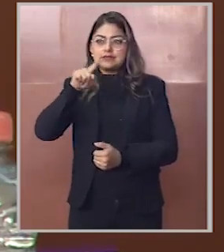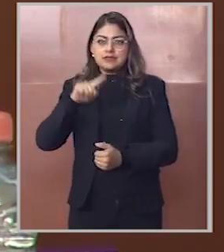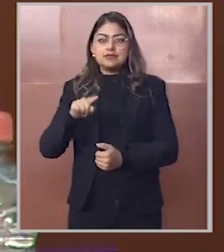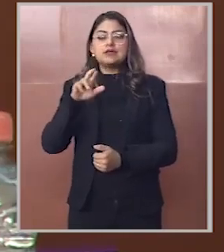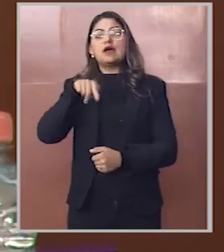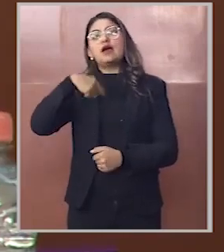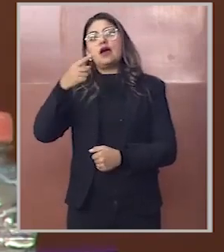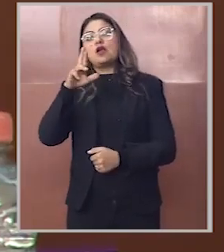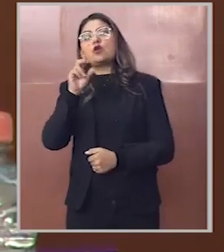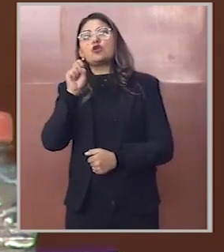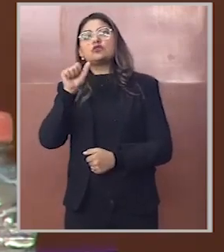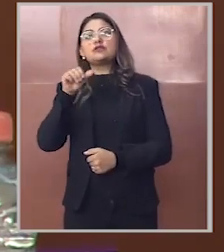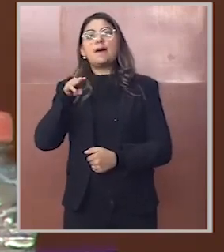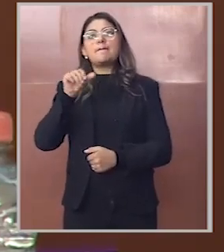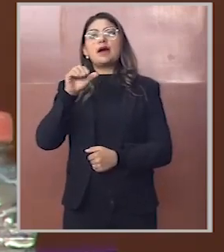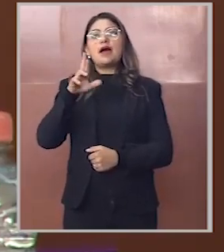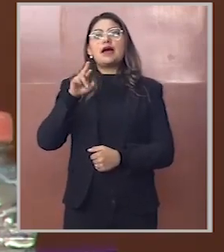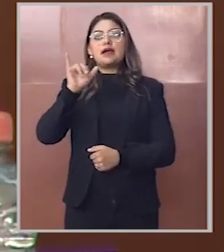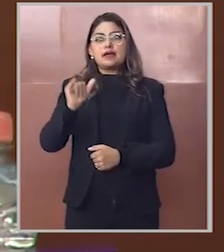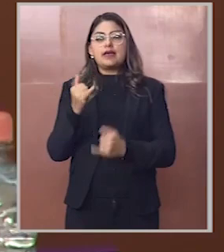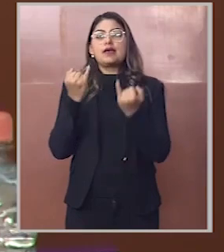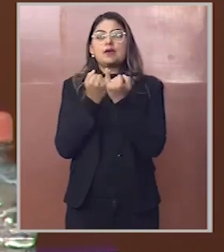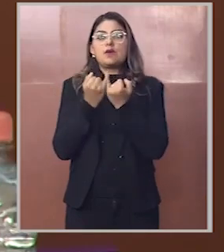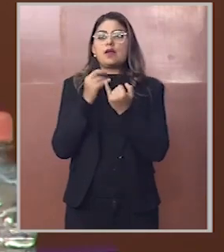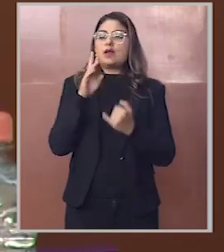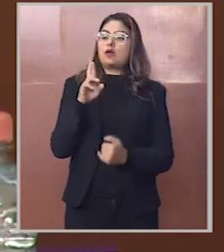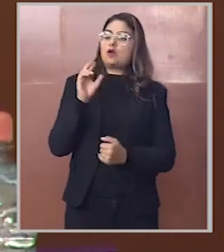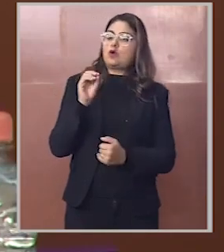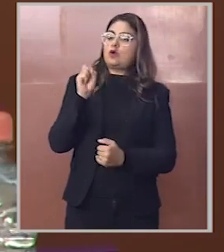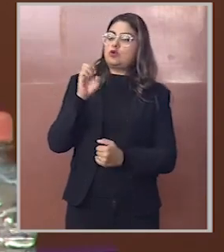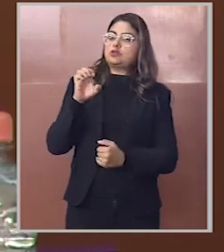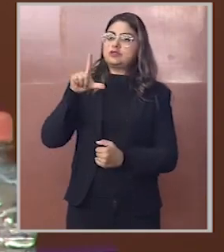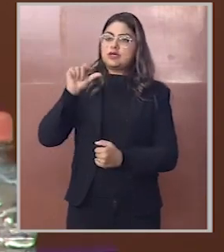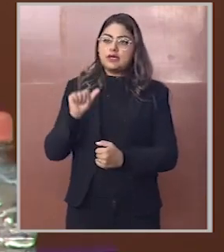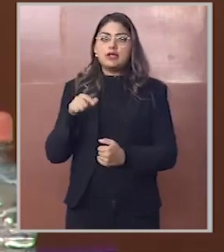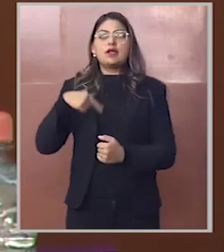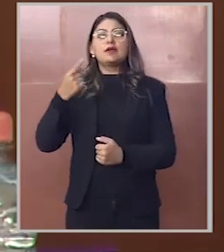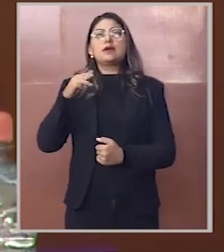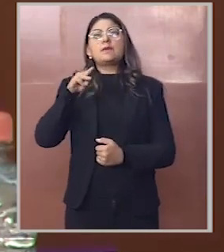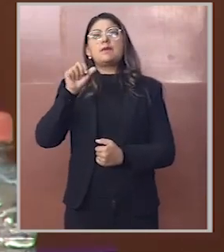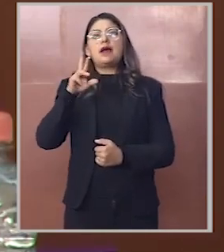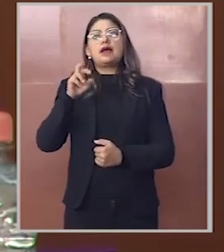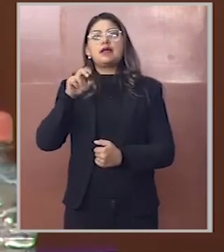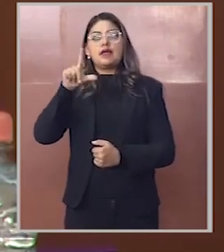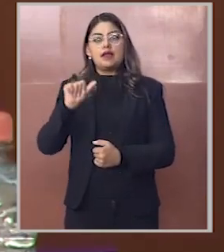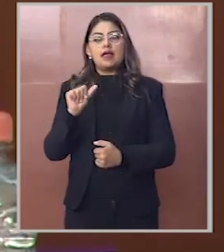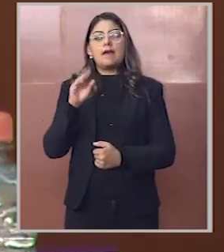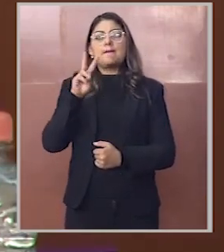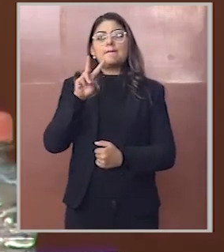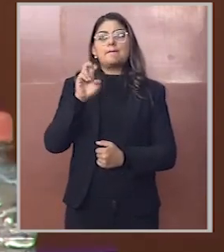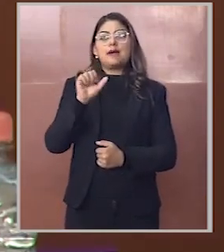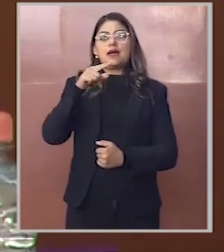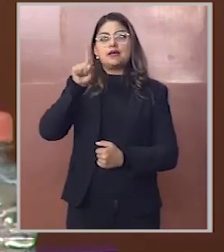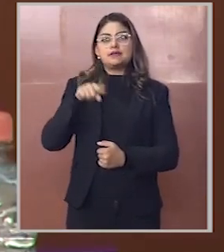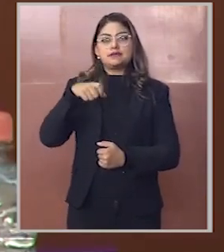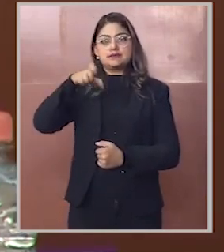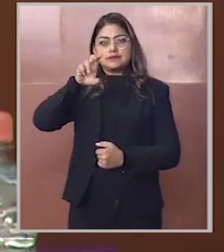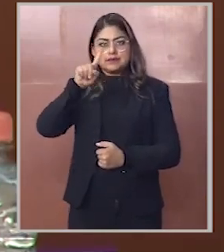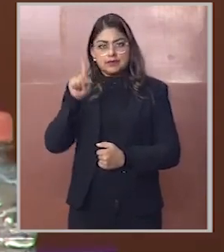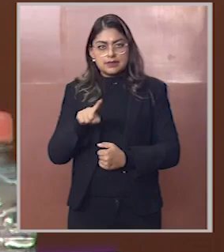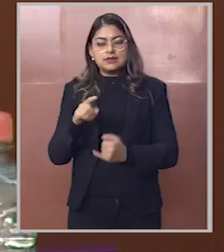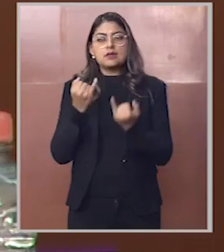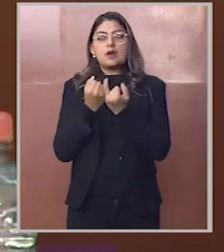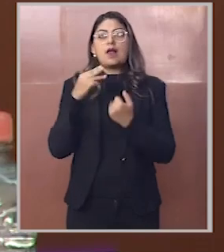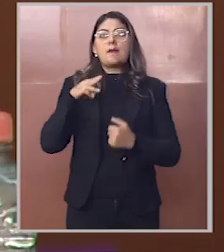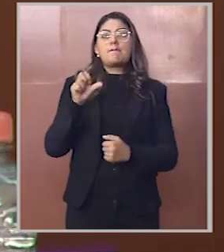Martínez Roselia Bernardino Santos Mariela Vázquez tobón Elvira Constantino María liria Fabiola maul